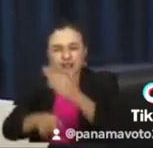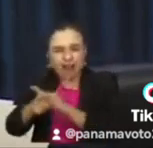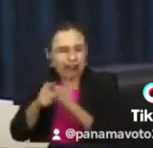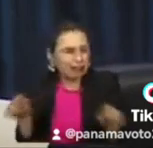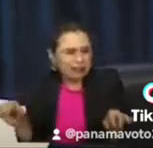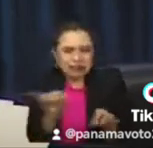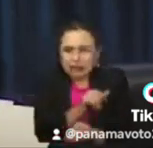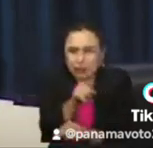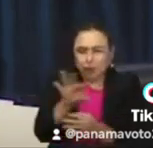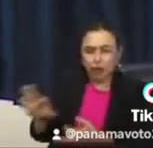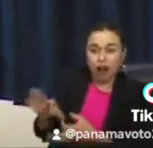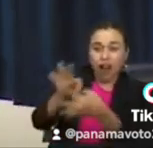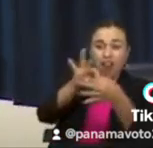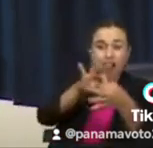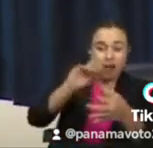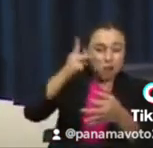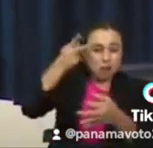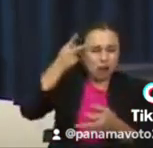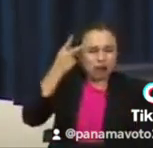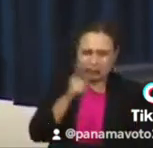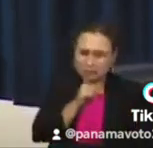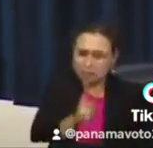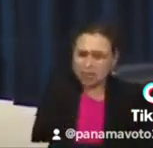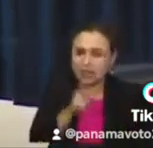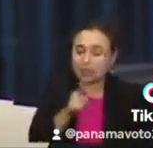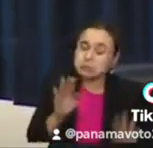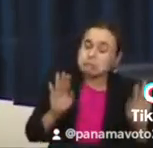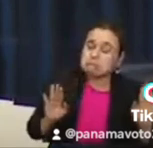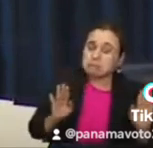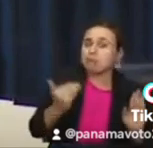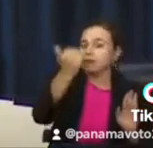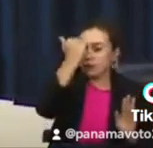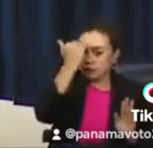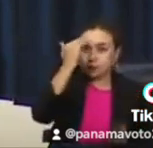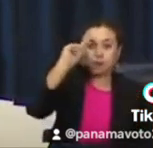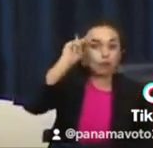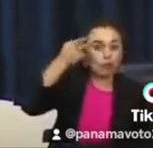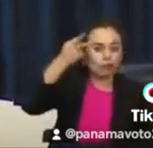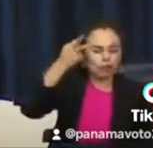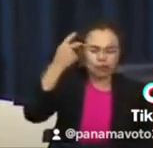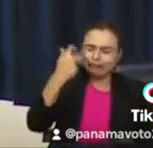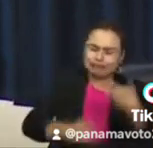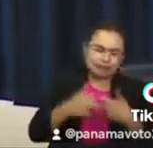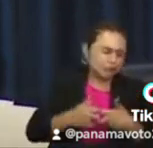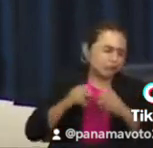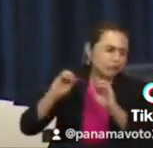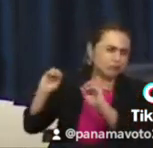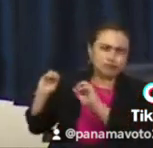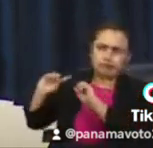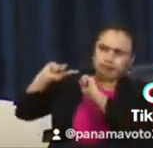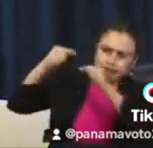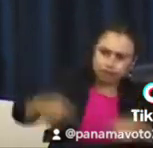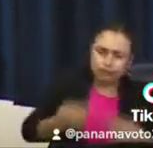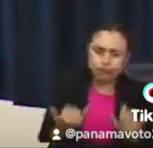Porque si es cierto que la actividad política tiene muchísima responsabilidad en la catástrofe que tenemos como